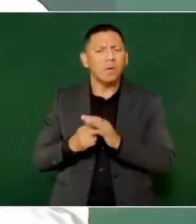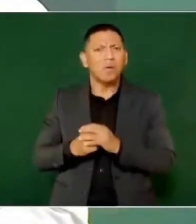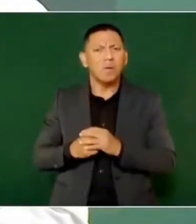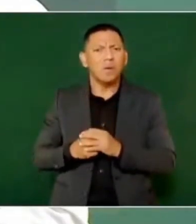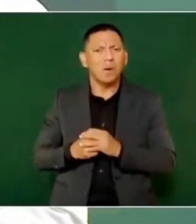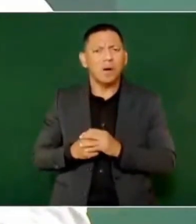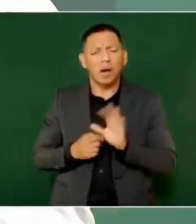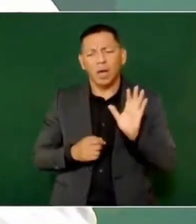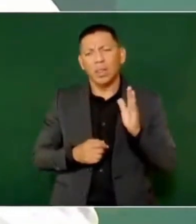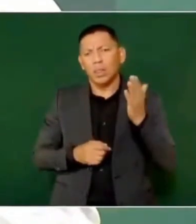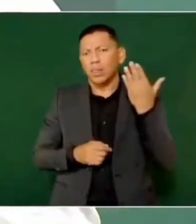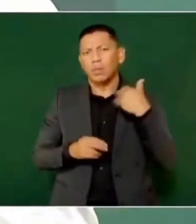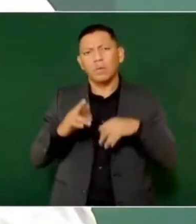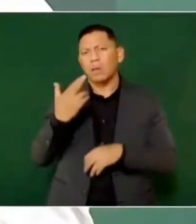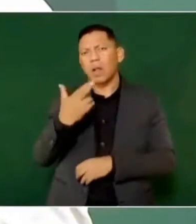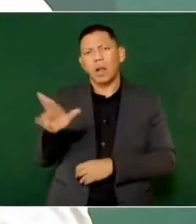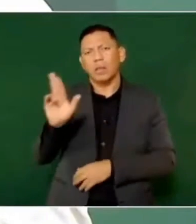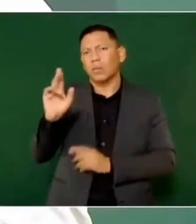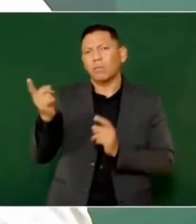en un